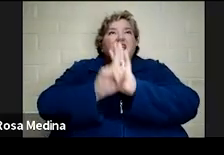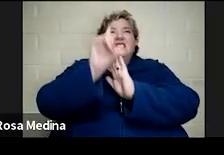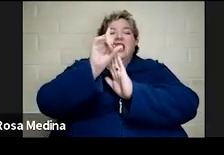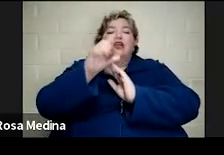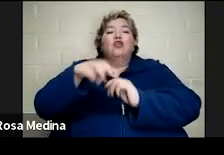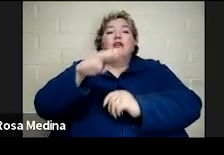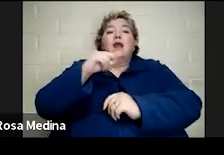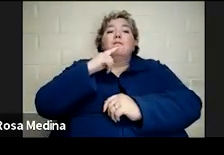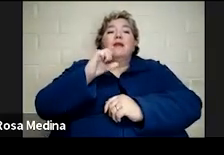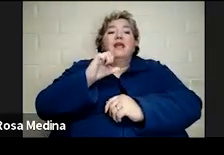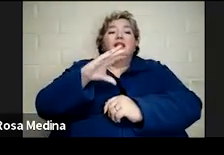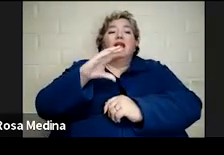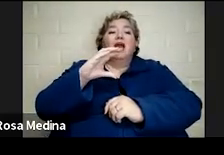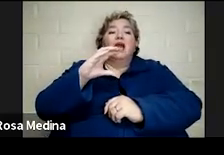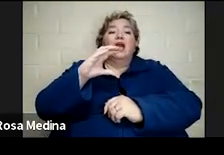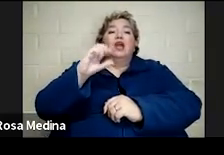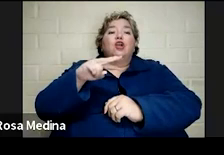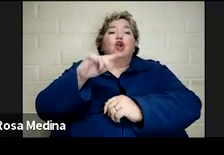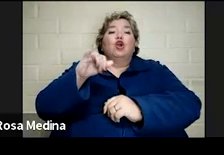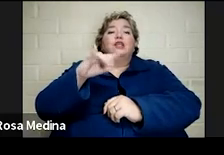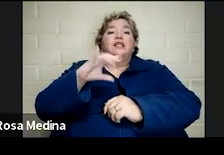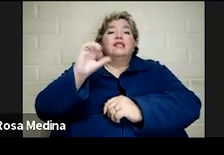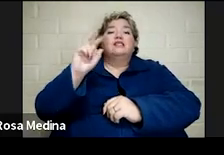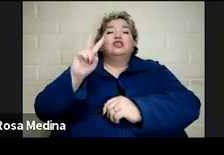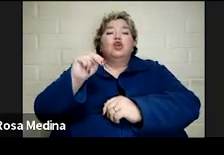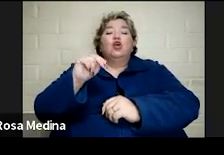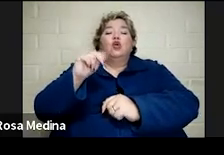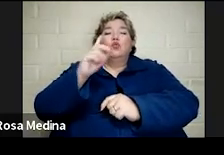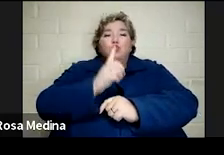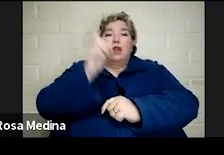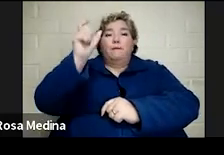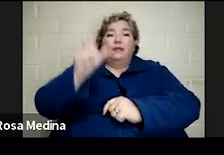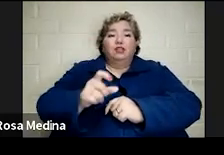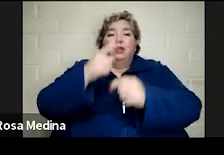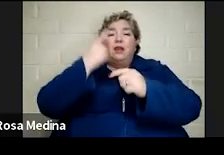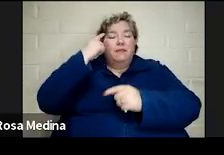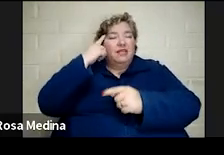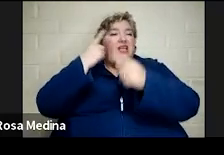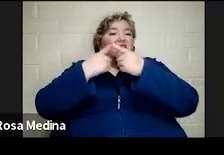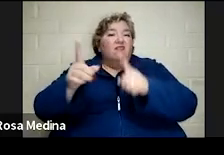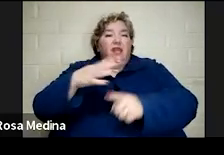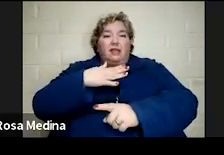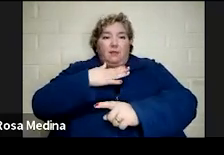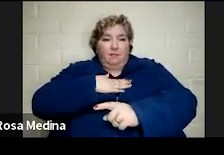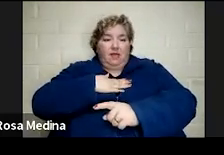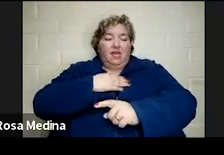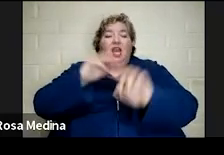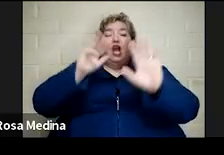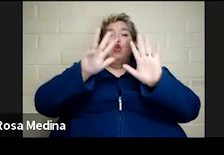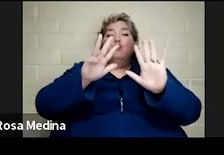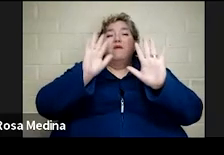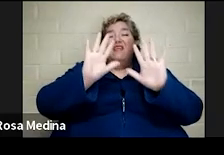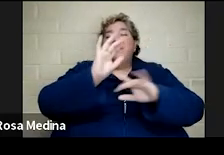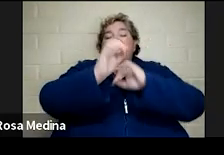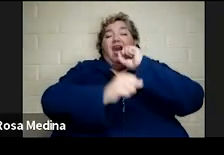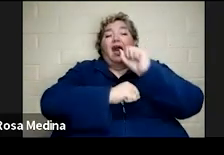también logran entender que una persona piensa distinto a como yo pienso. Ya a los 9, 10 años